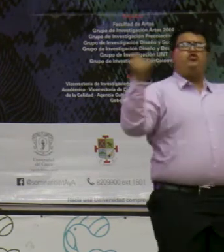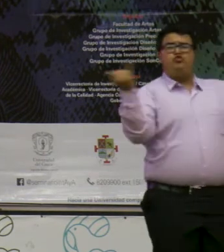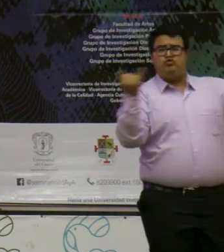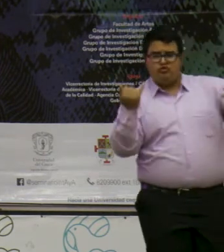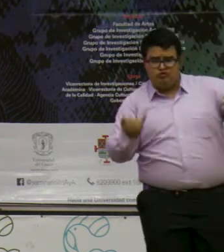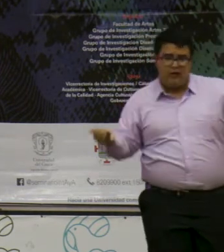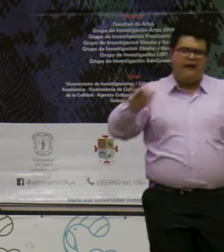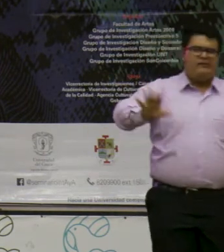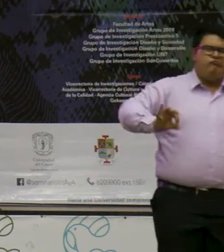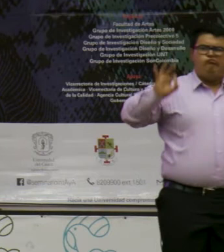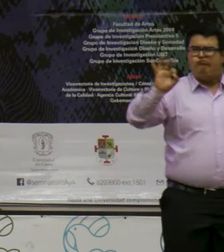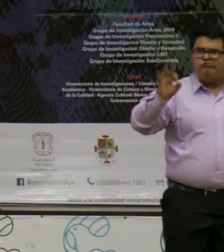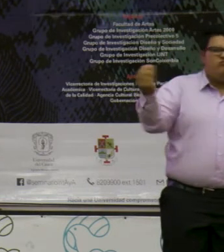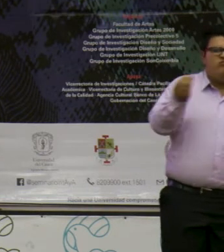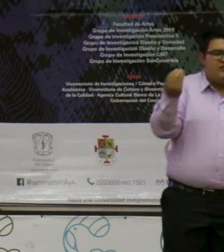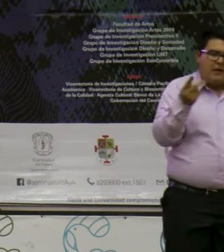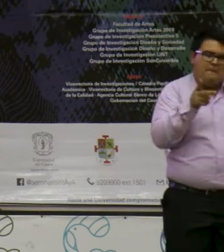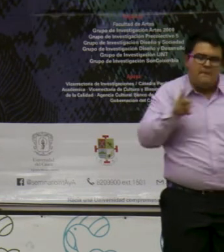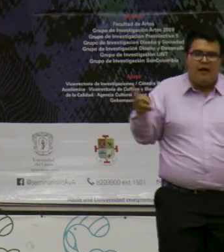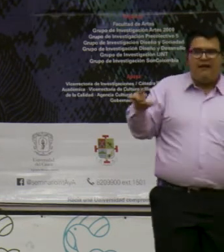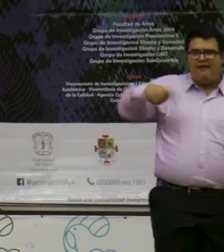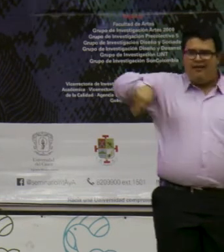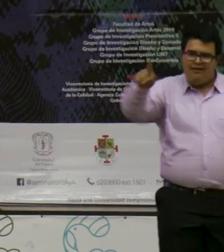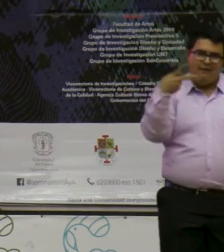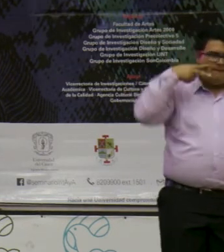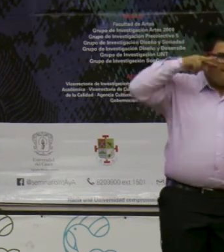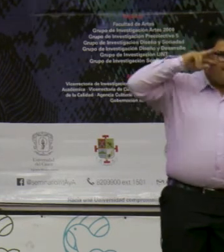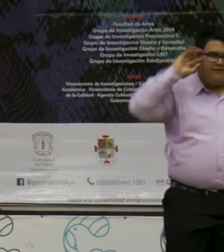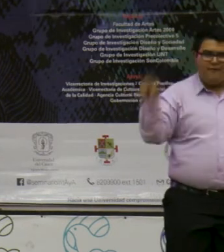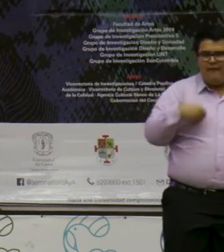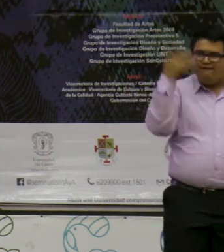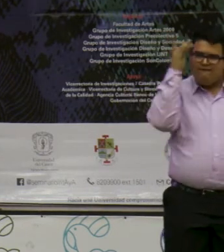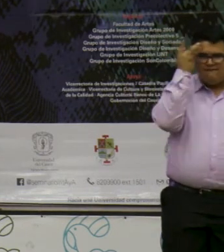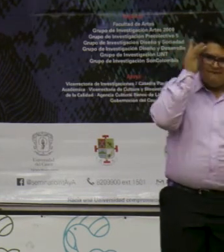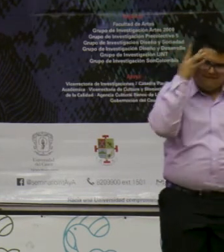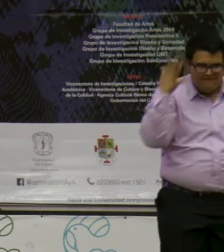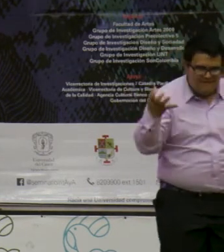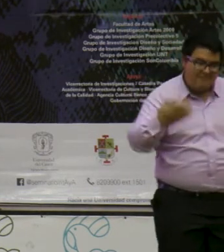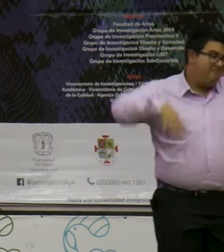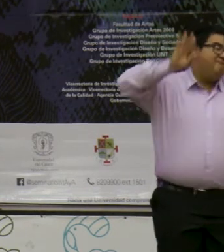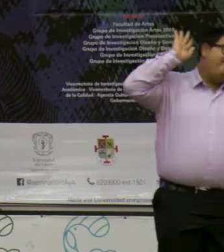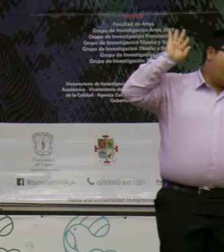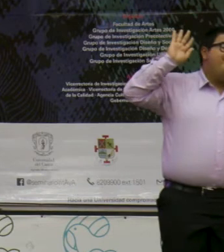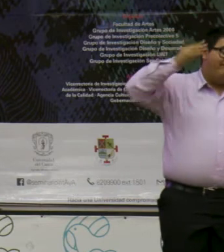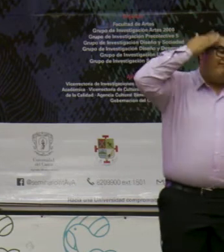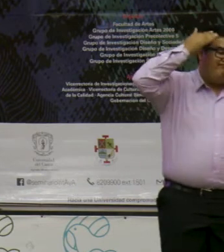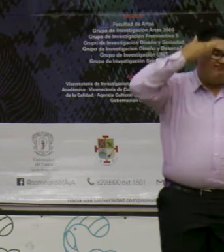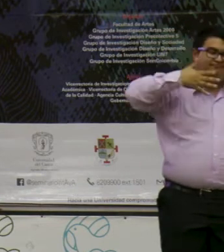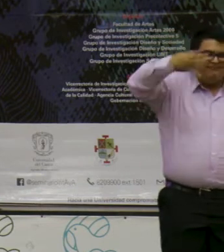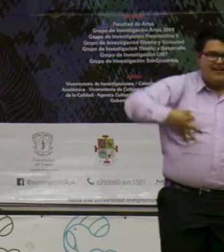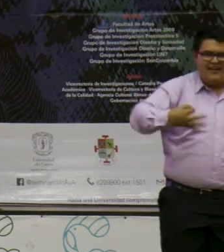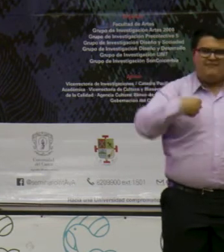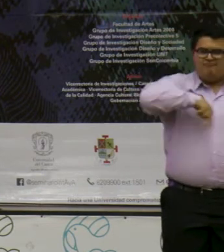La ilustración es una práctica de cínicos y voyeristas, y en buen y en mal término. Hay que entenderla en toda la dimensión de lo que